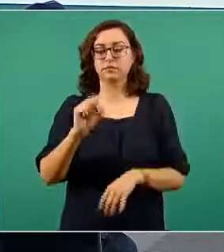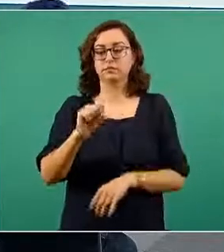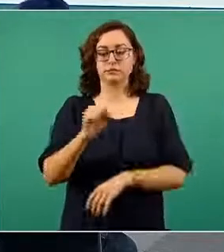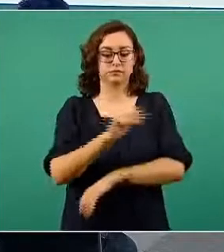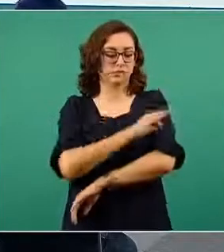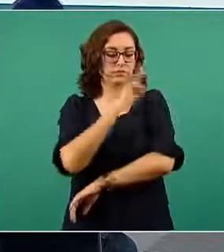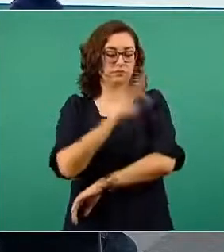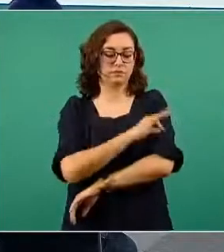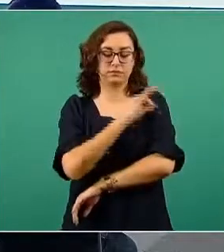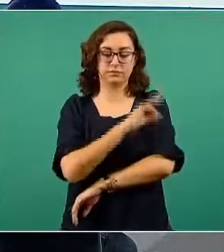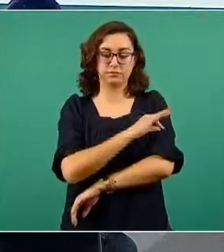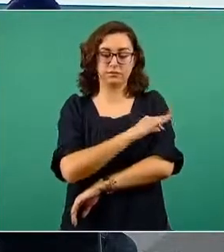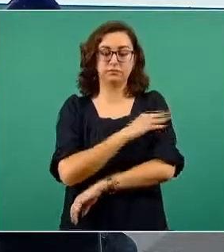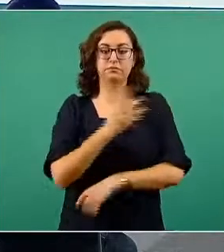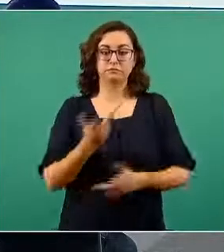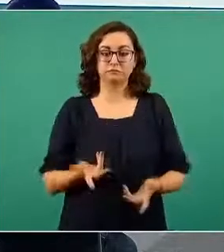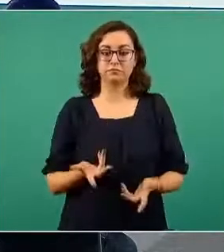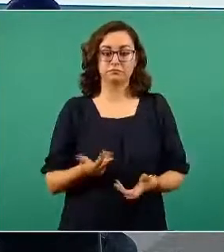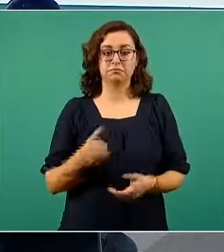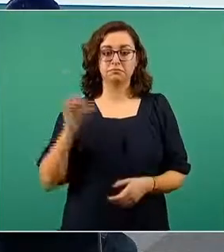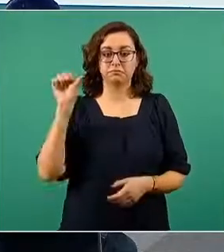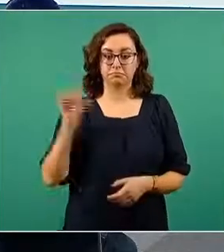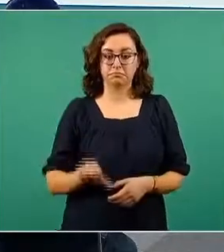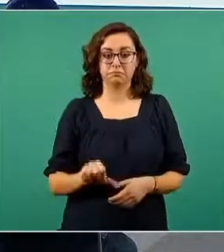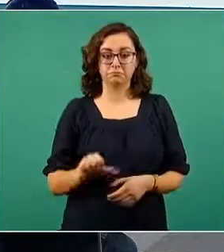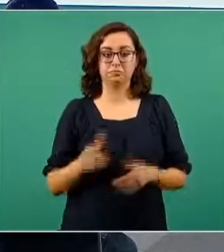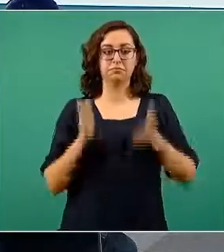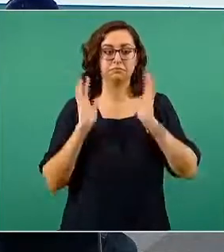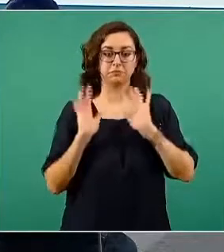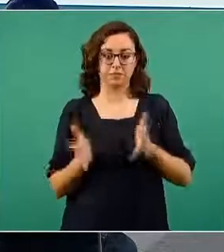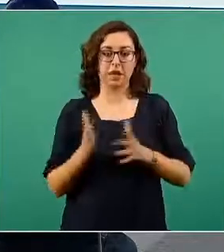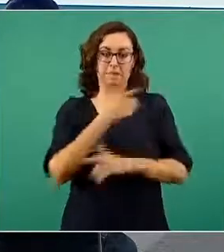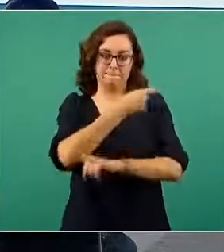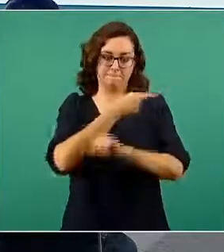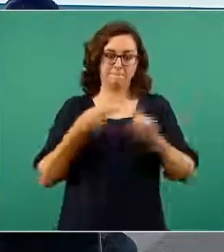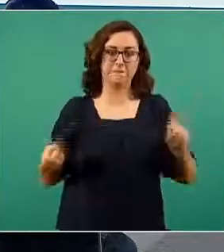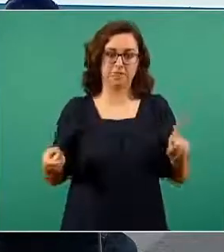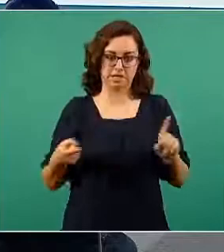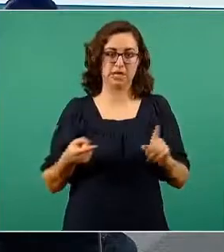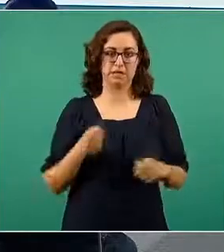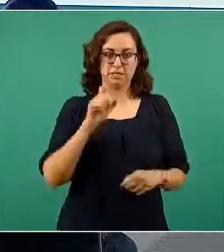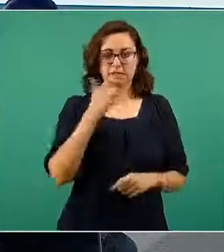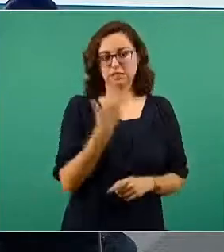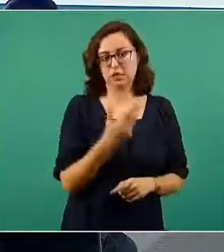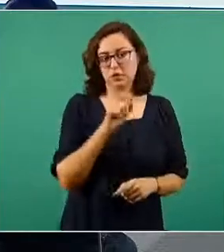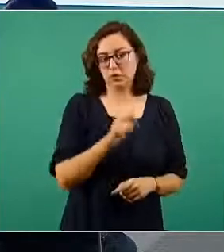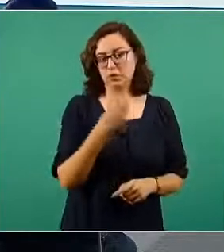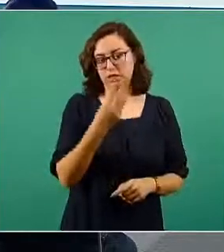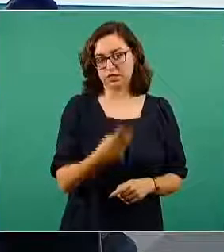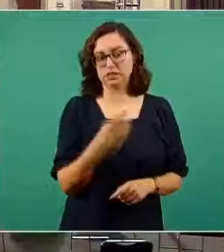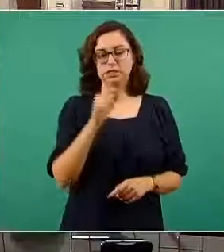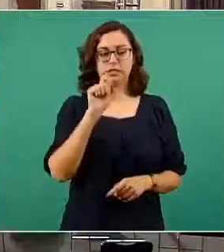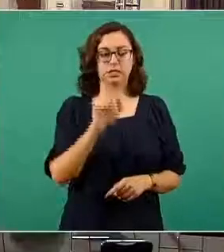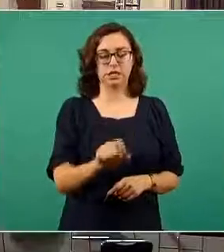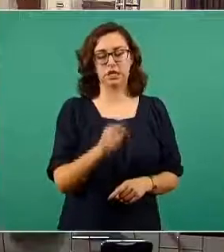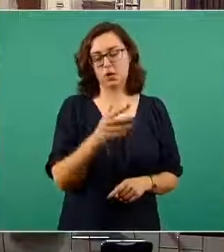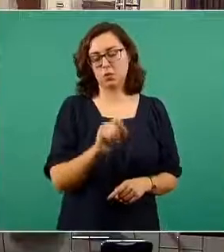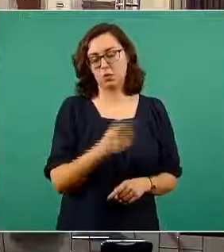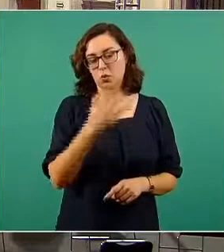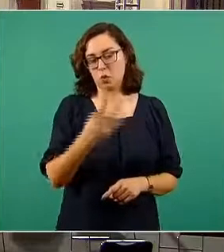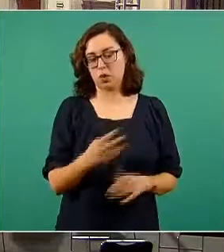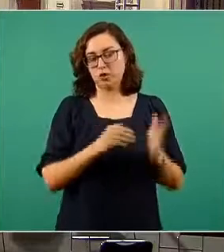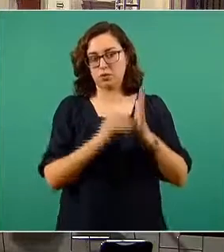5.781.660, de las cuales pues hasta el momento de hoy ya hemos recibido prácticamente más de 5.3, 5.4 millones,